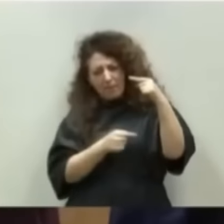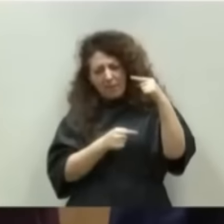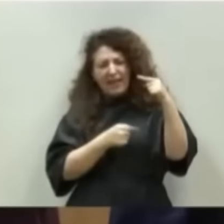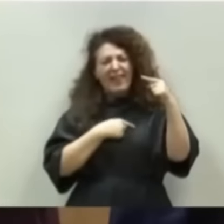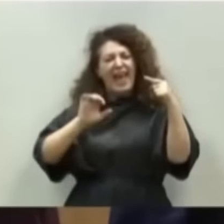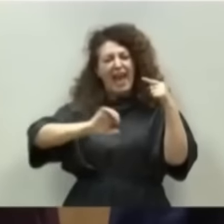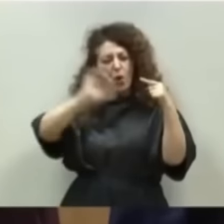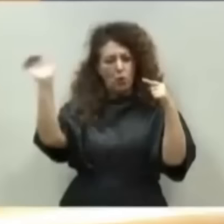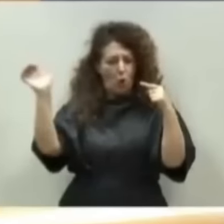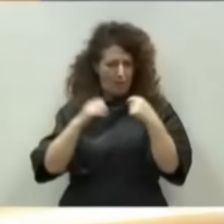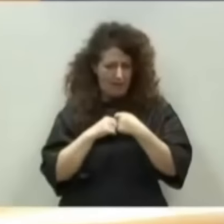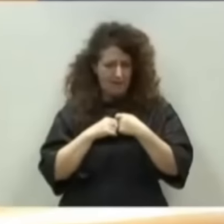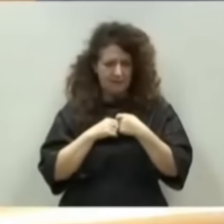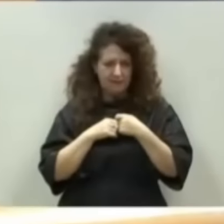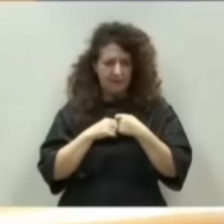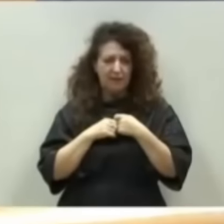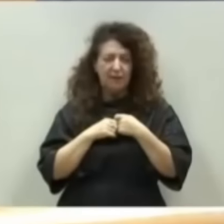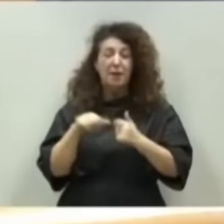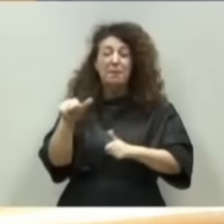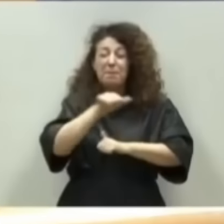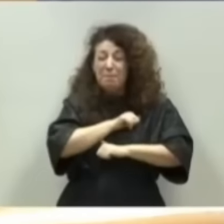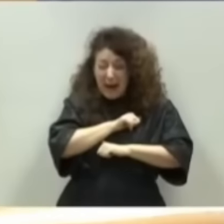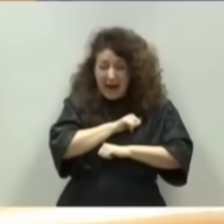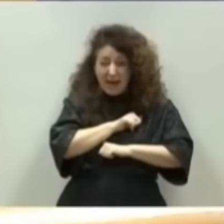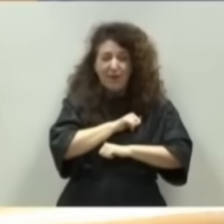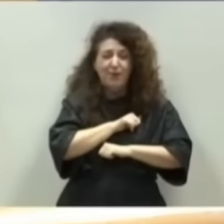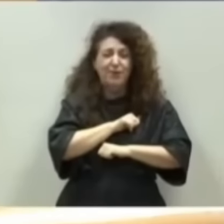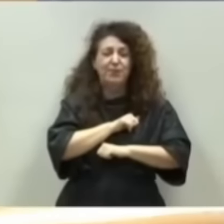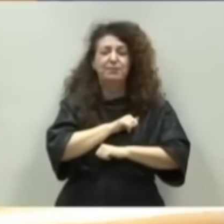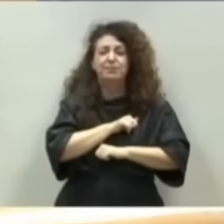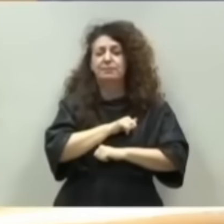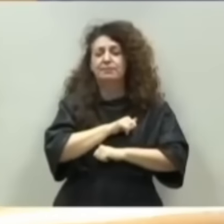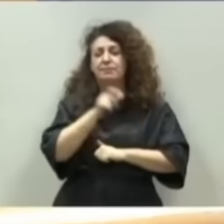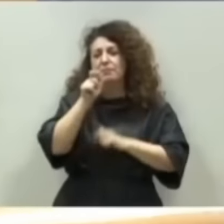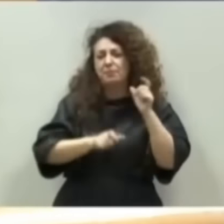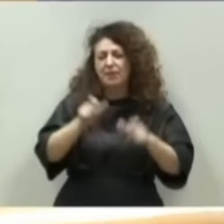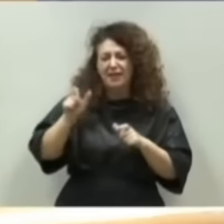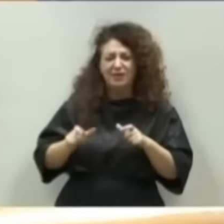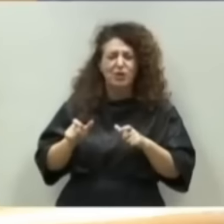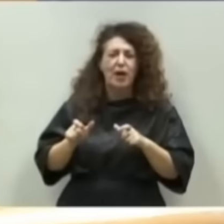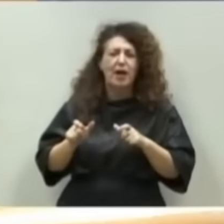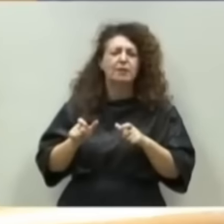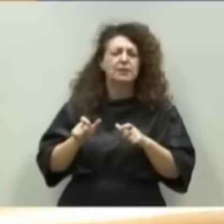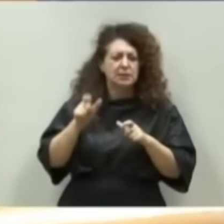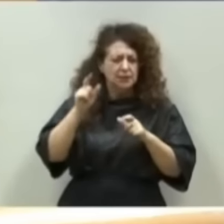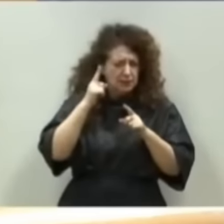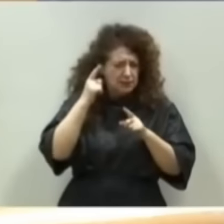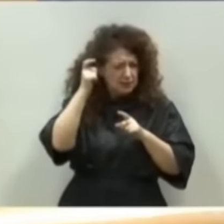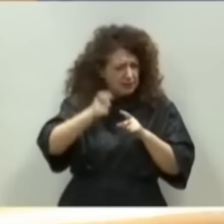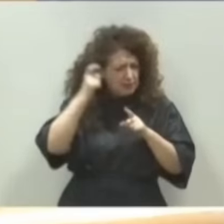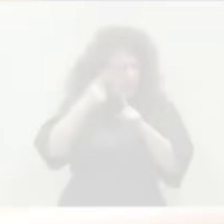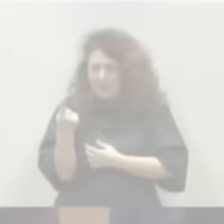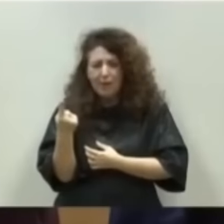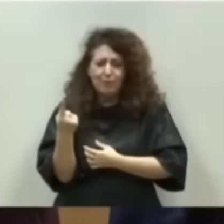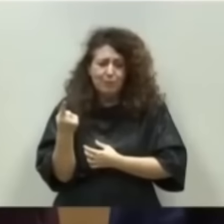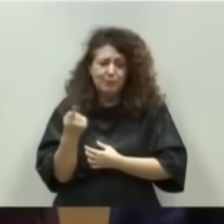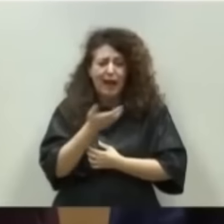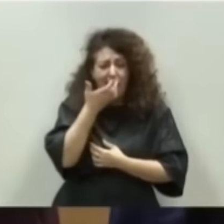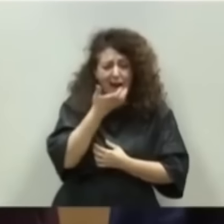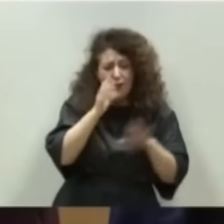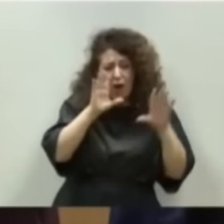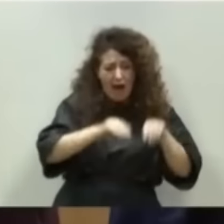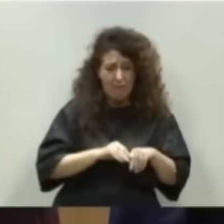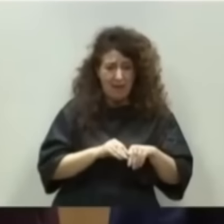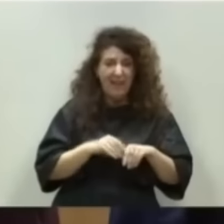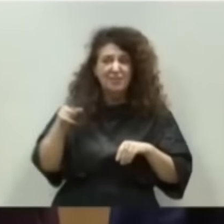que la media de la Unión Europea. El desempleo, el paro de las personas de larga duración sigue siendo muy elevado. Los